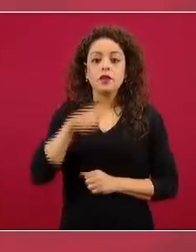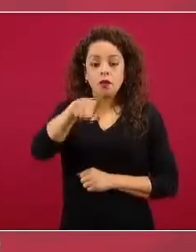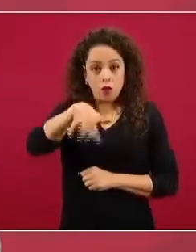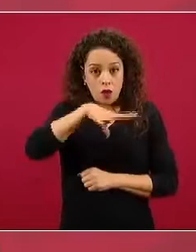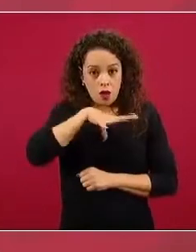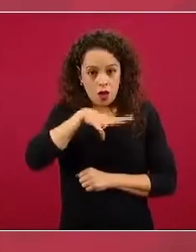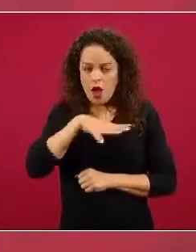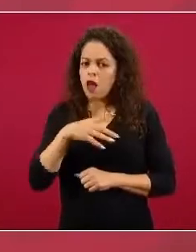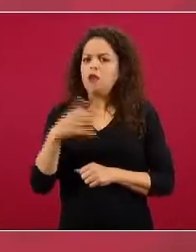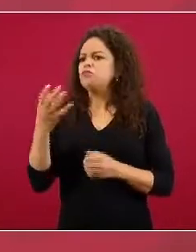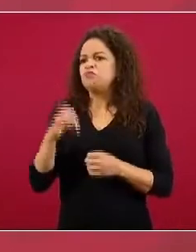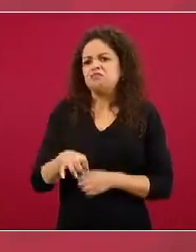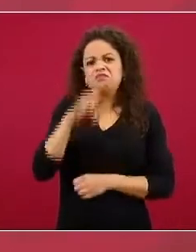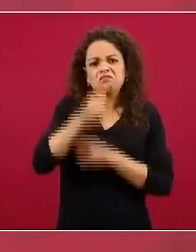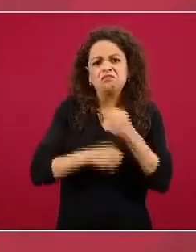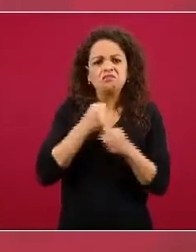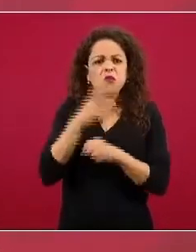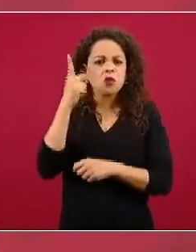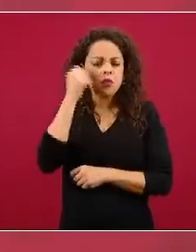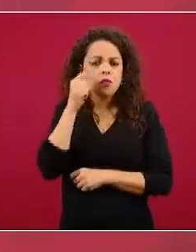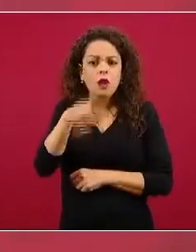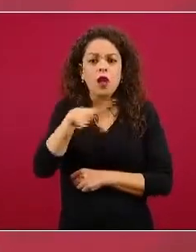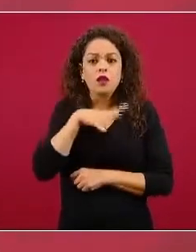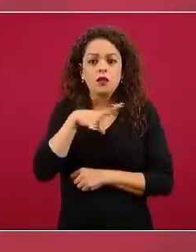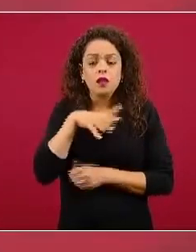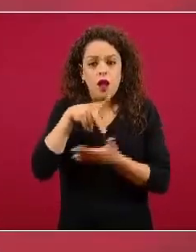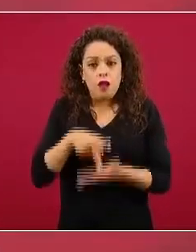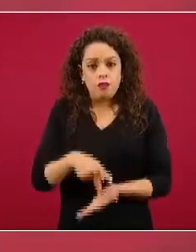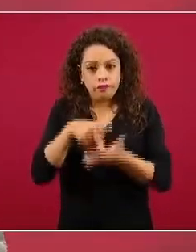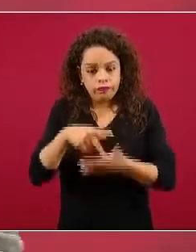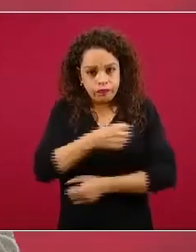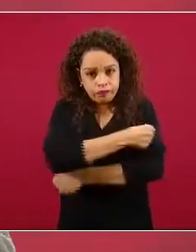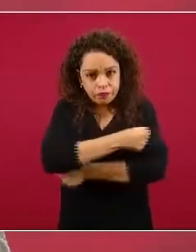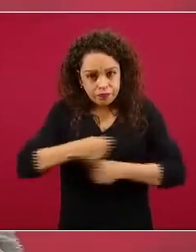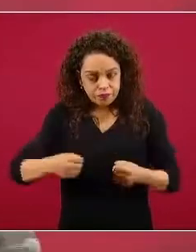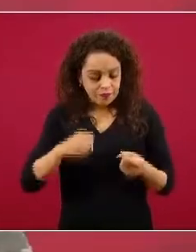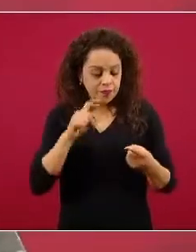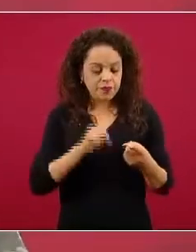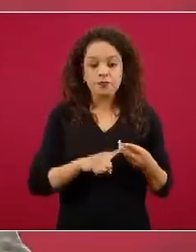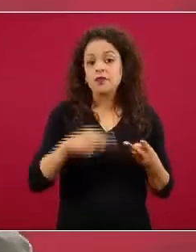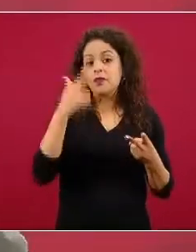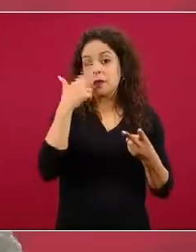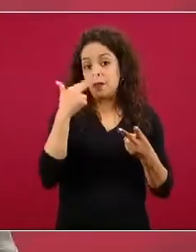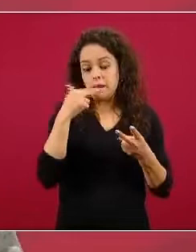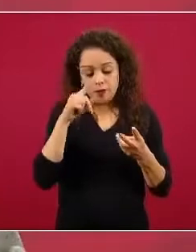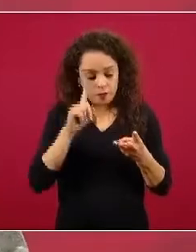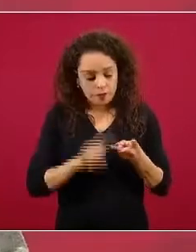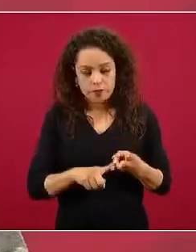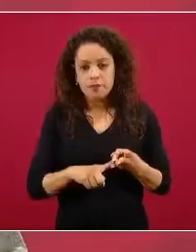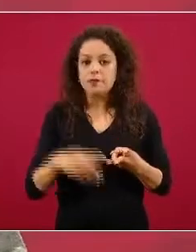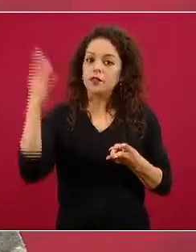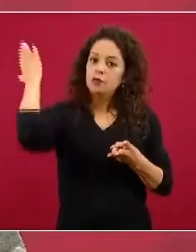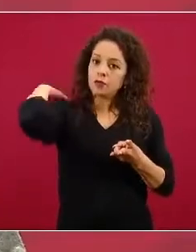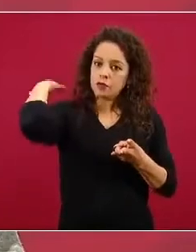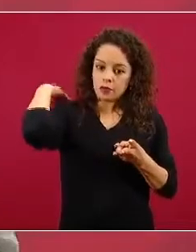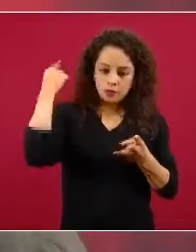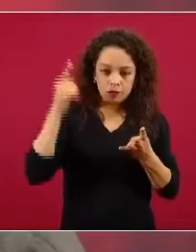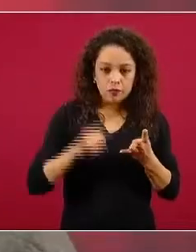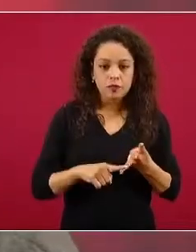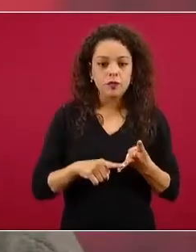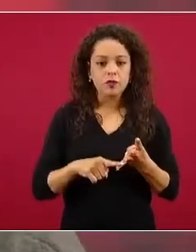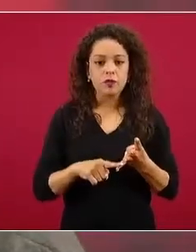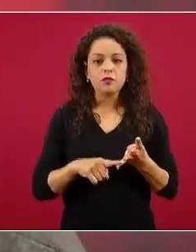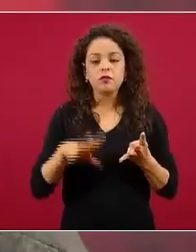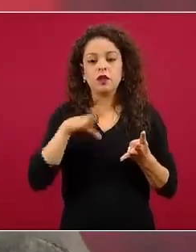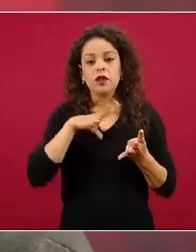obesidad, la presión arterial alta, diabetes, enfermedad pulmonar o cardíaca crónicas,